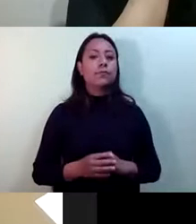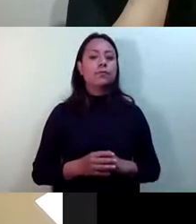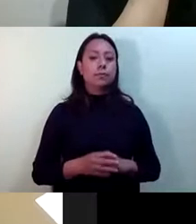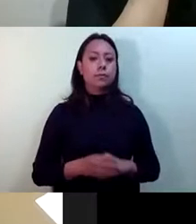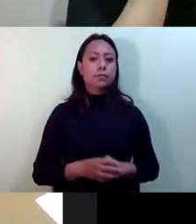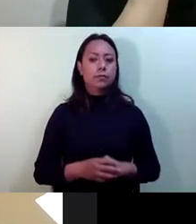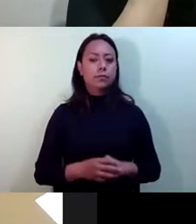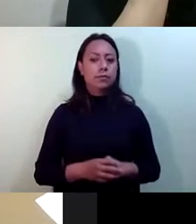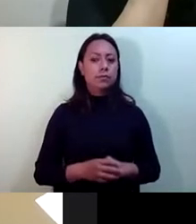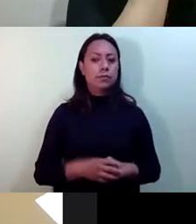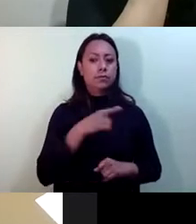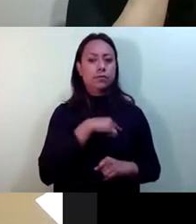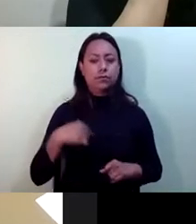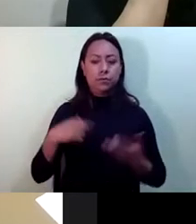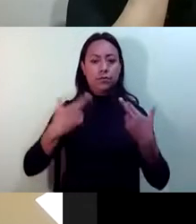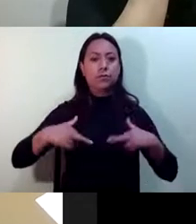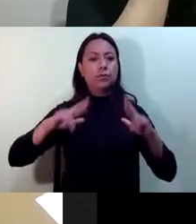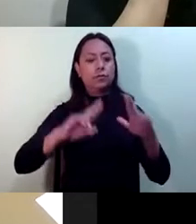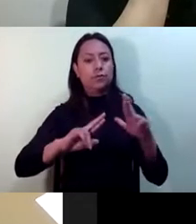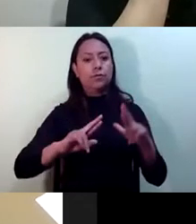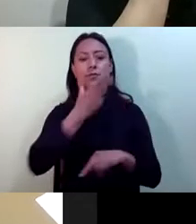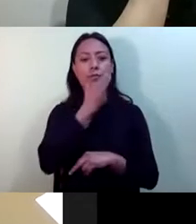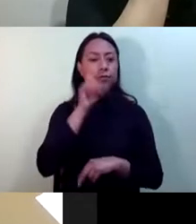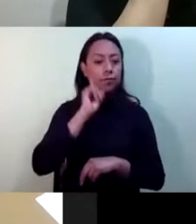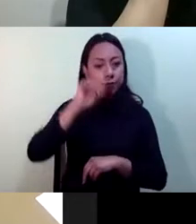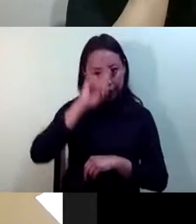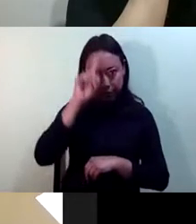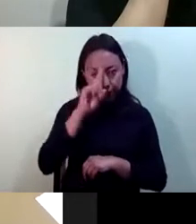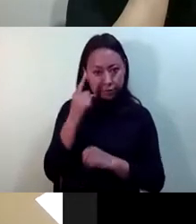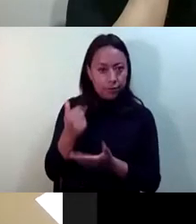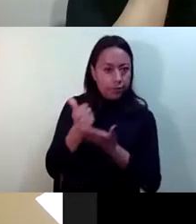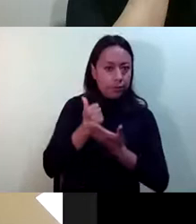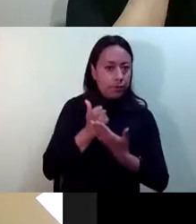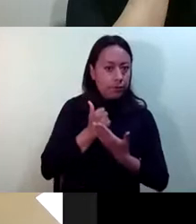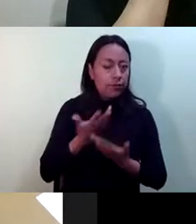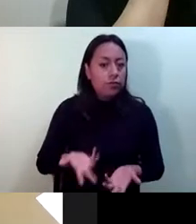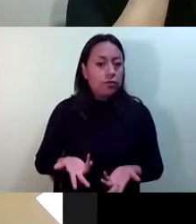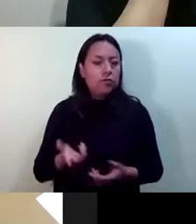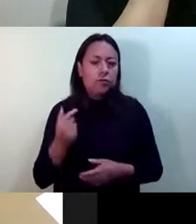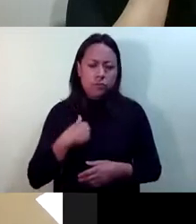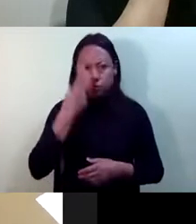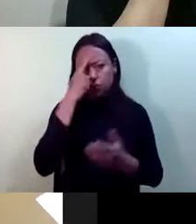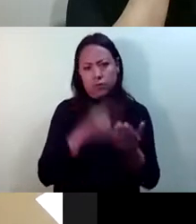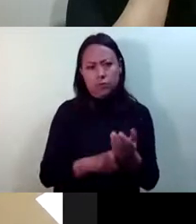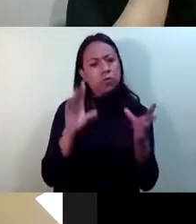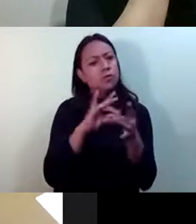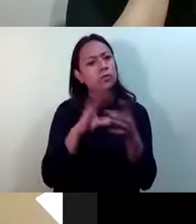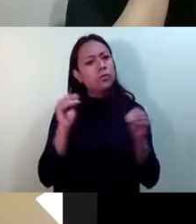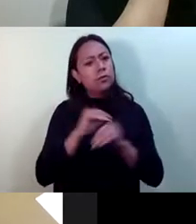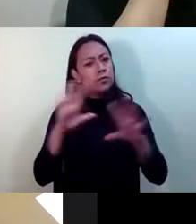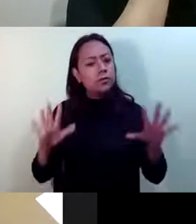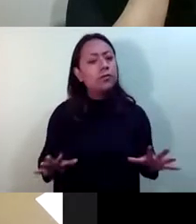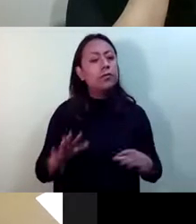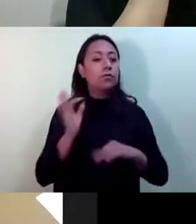donde tuvimos representación de nuestras asesoras y asesores. A mí me parece que nos podía estar explicando con mayor precisión si se llevó a cabo esta reunión, donde todas